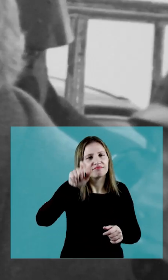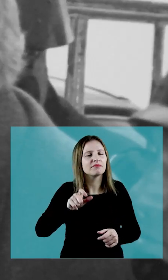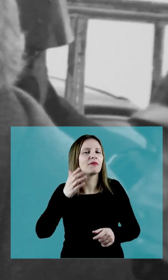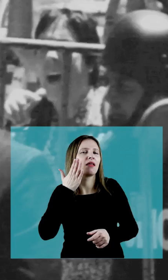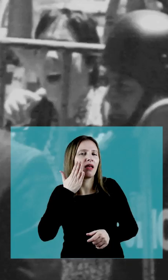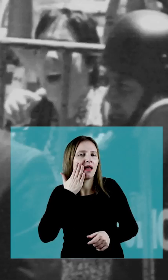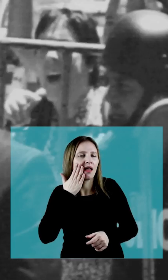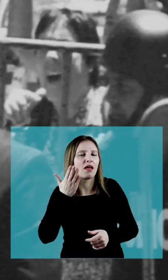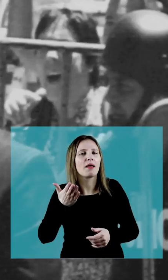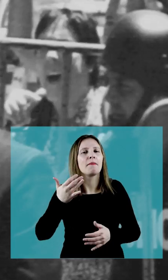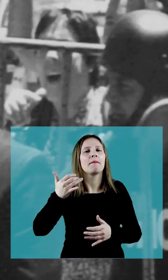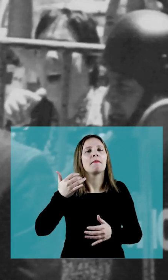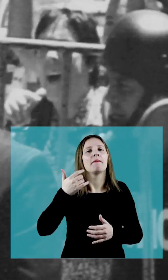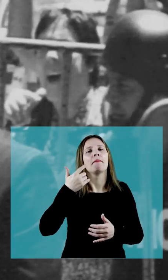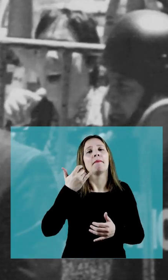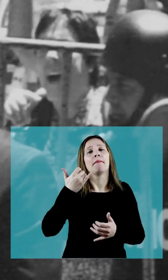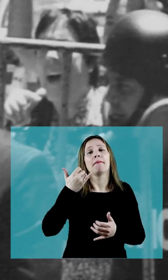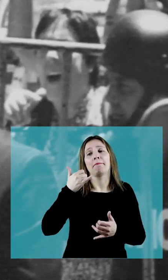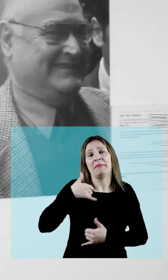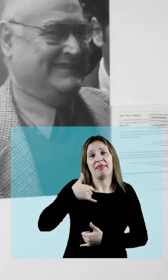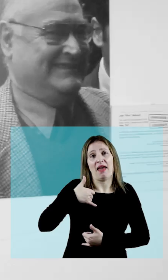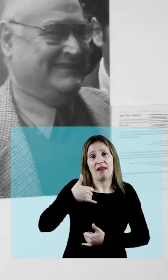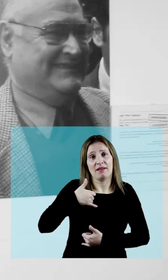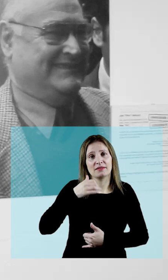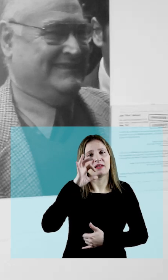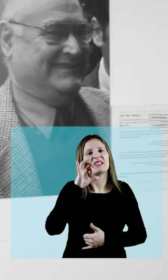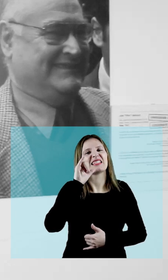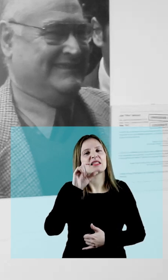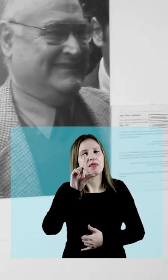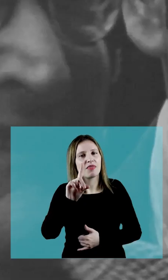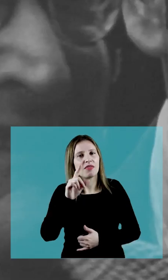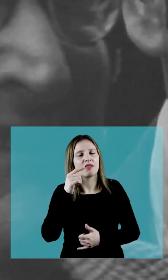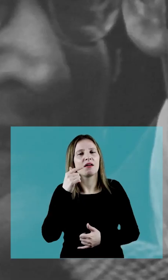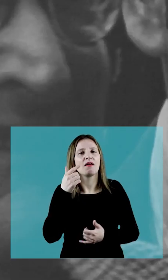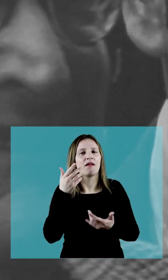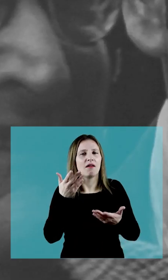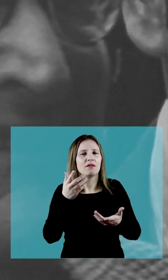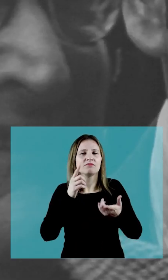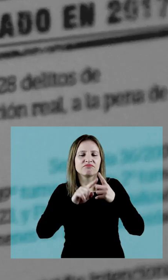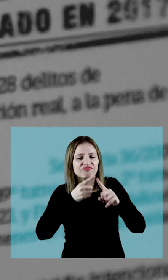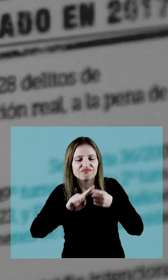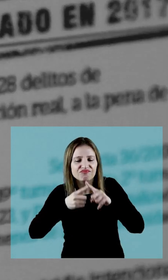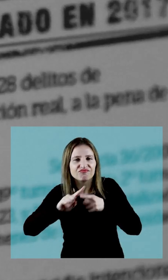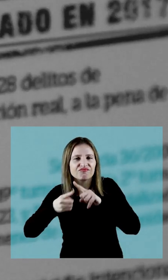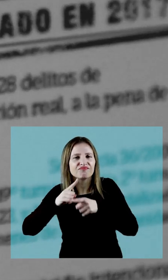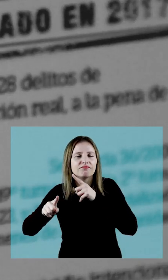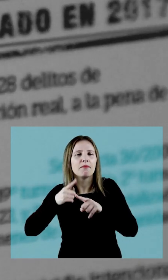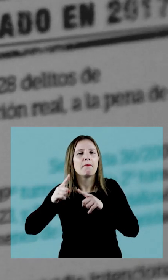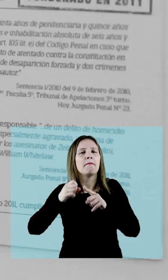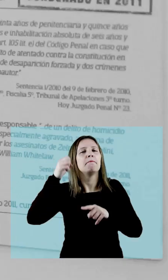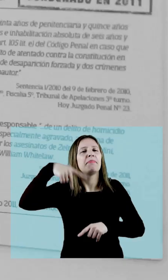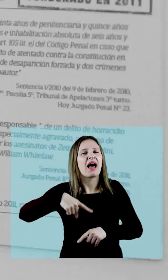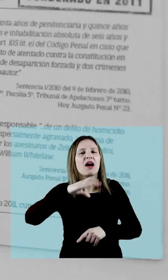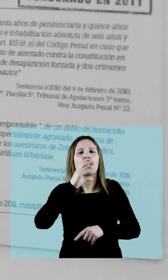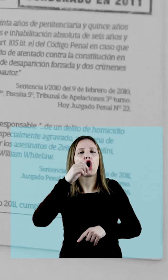de los militares del CID que están más directamente vinculados a las operaciones del Plan Cóndor en